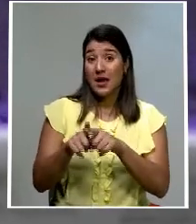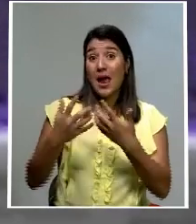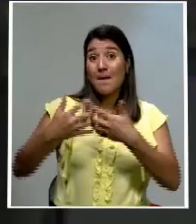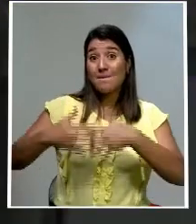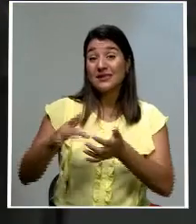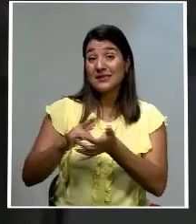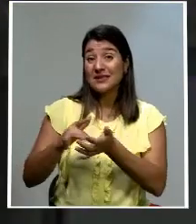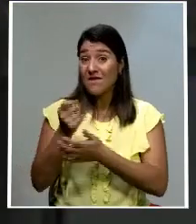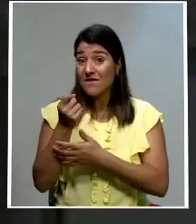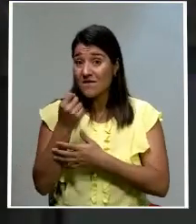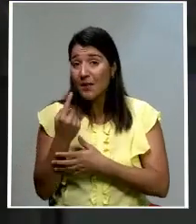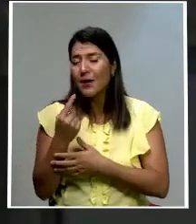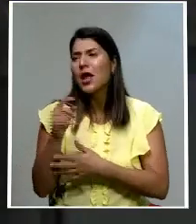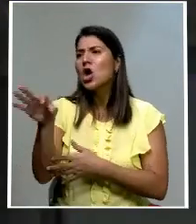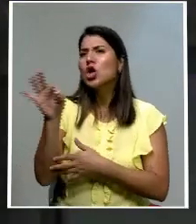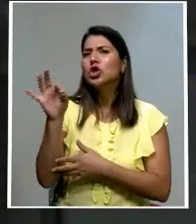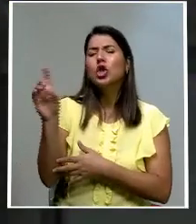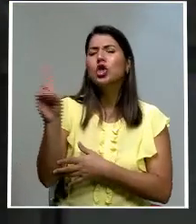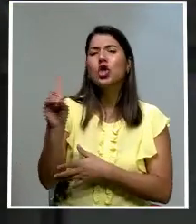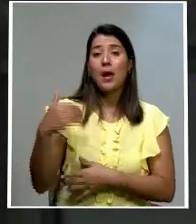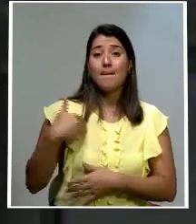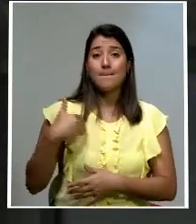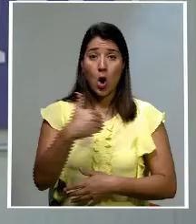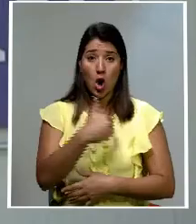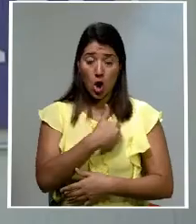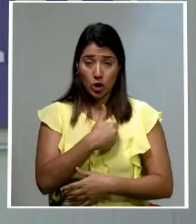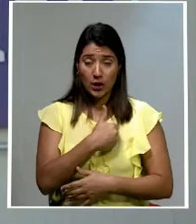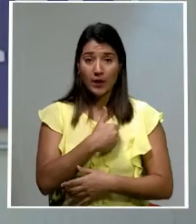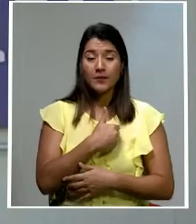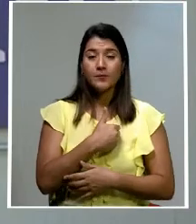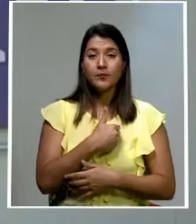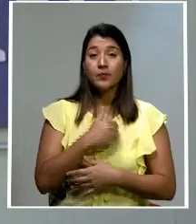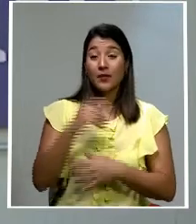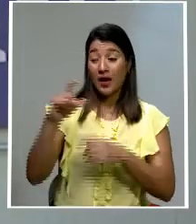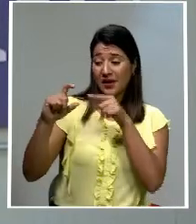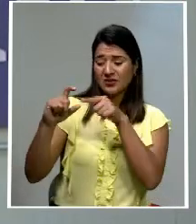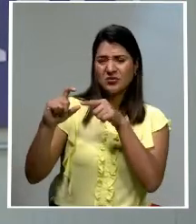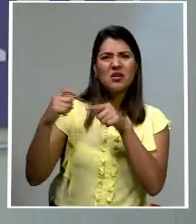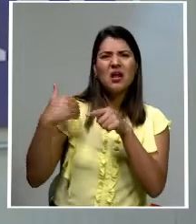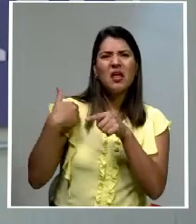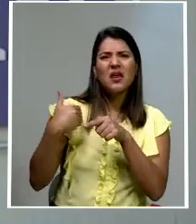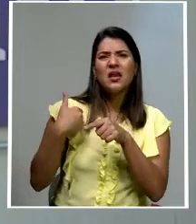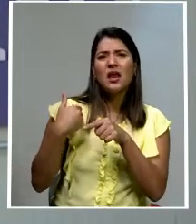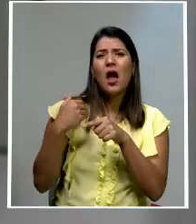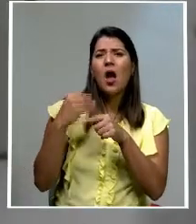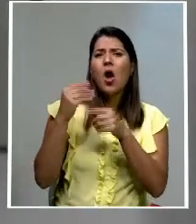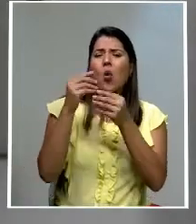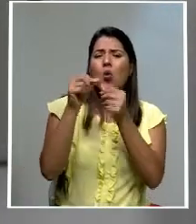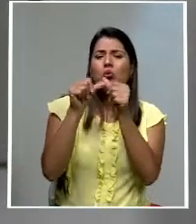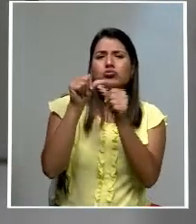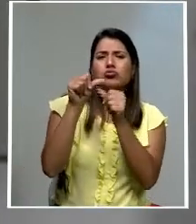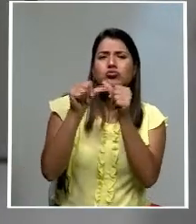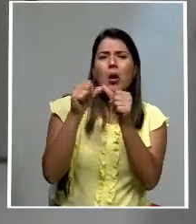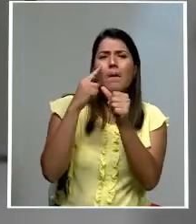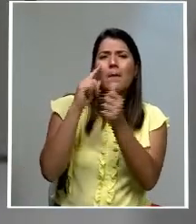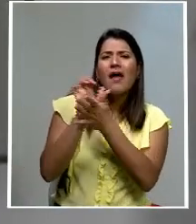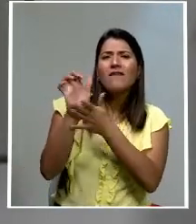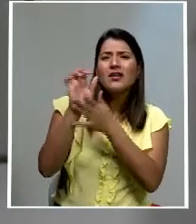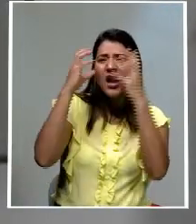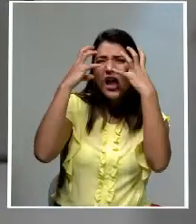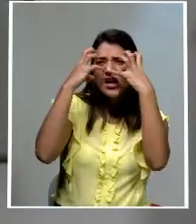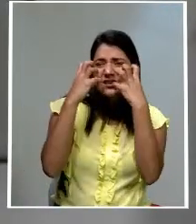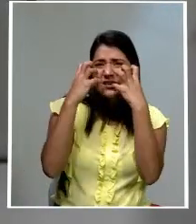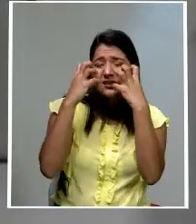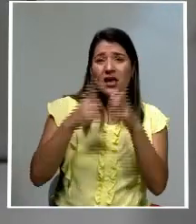las ha encontrado también en Polonia. En este caso, el contenido de las ampollas era un tónico antiarrugas. Se detectó en un apartamento, por lo que